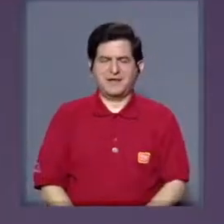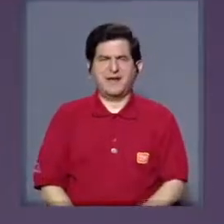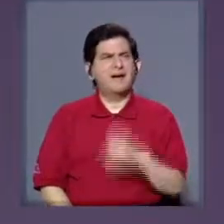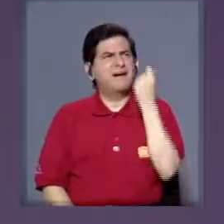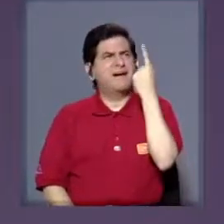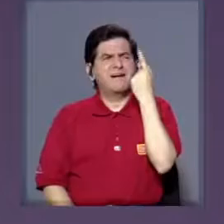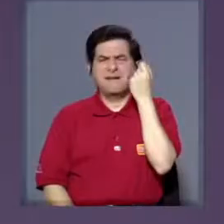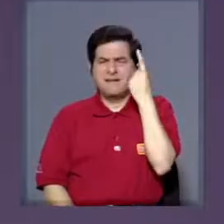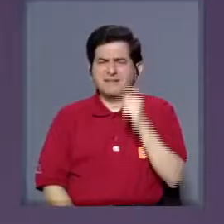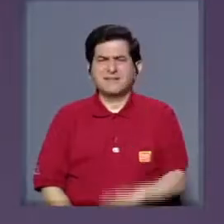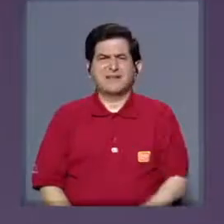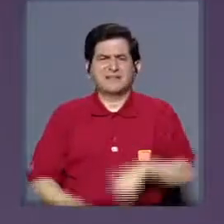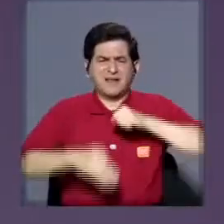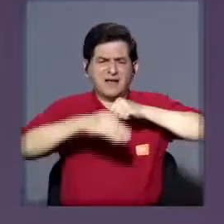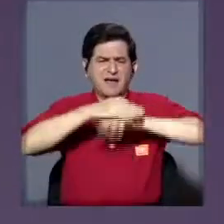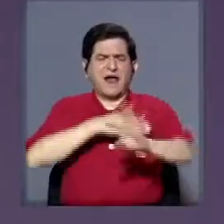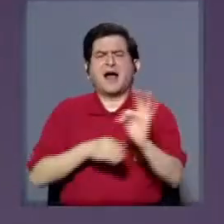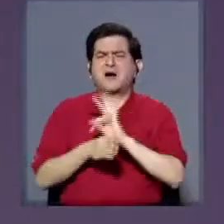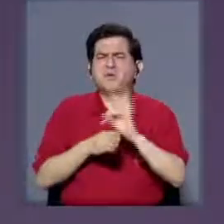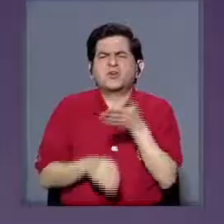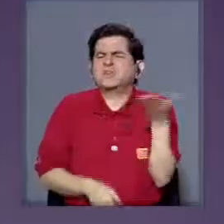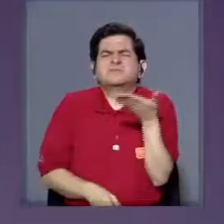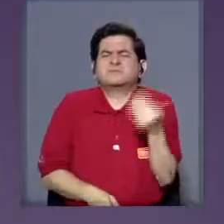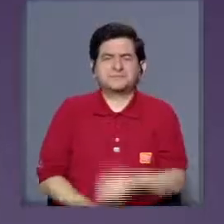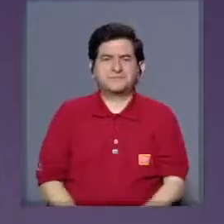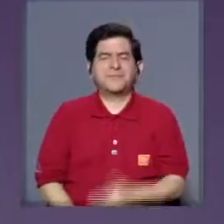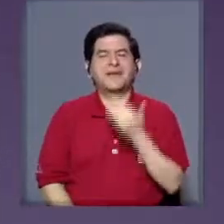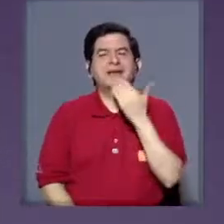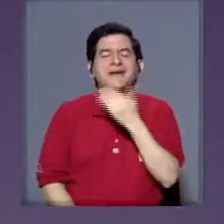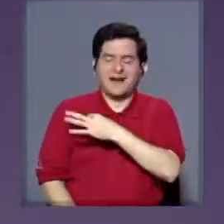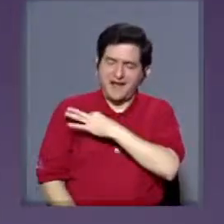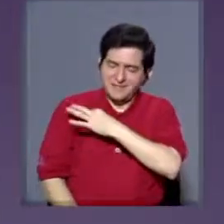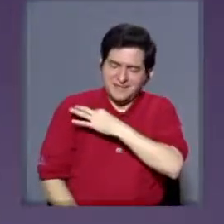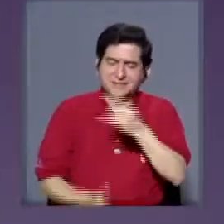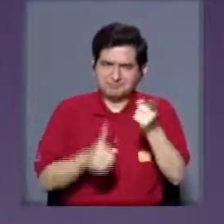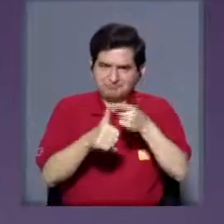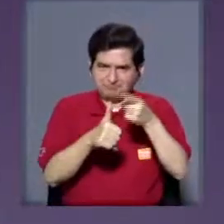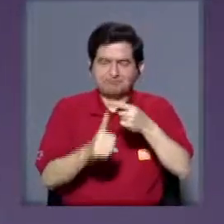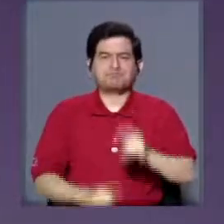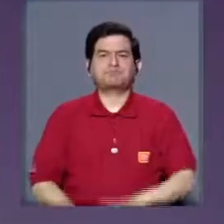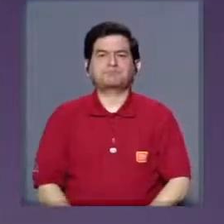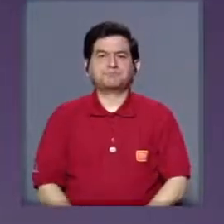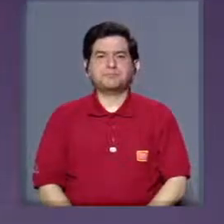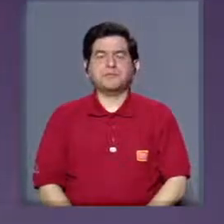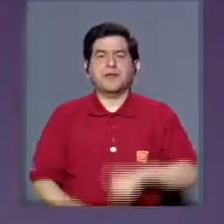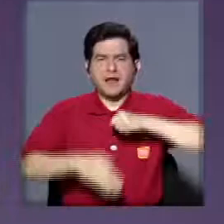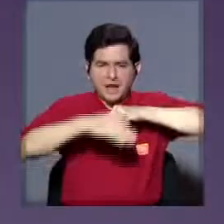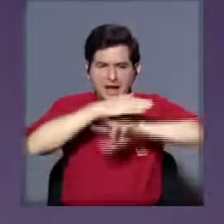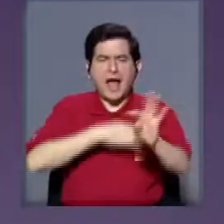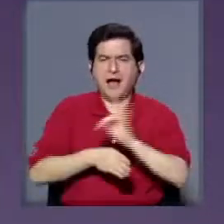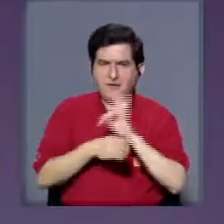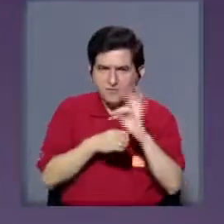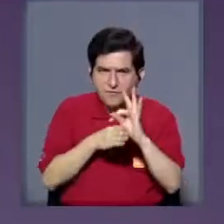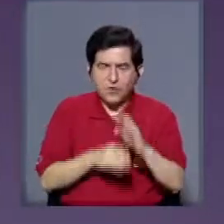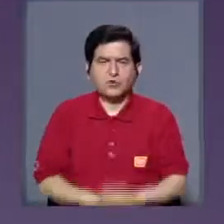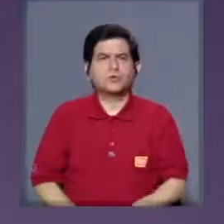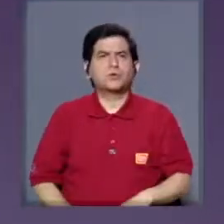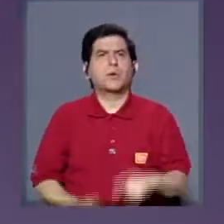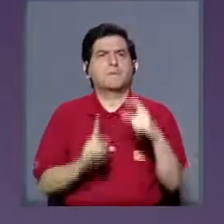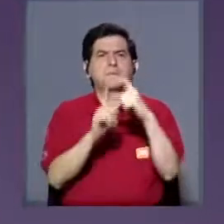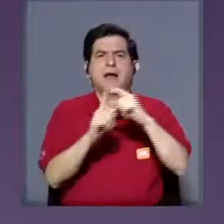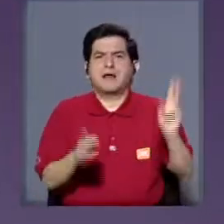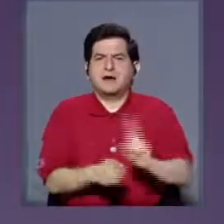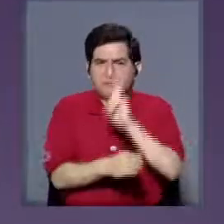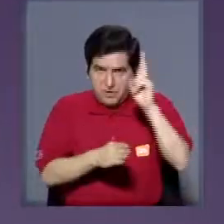entiende por ese aborto terapéutico muchas gracias por la invitación primero y el aborto terapéutico es un término